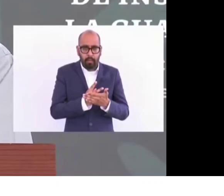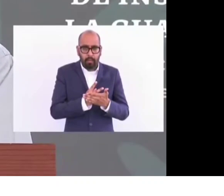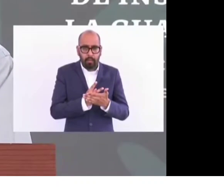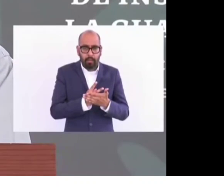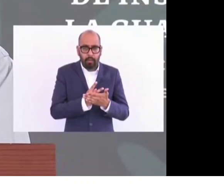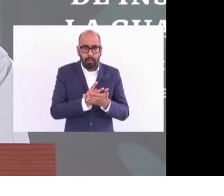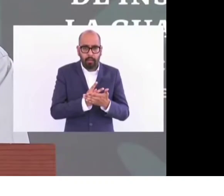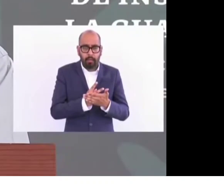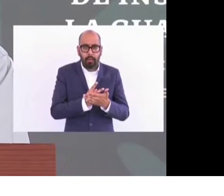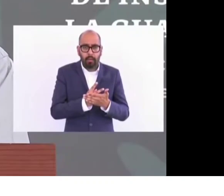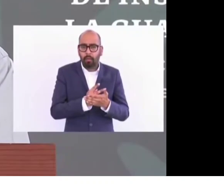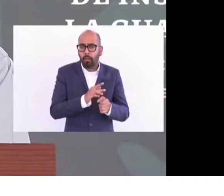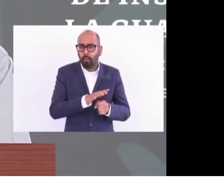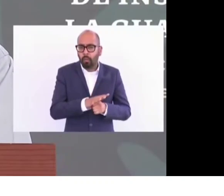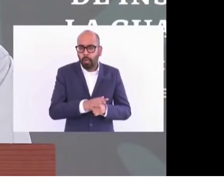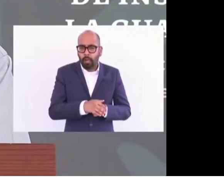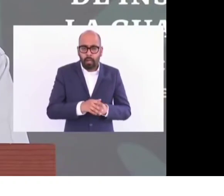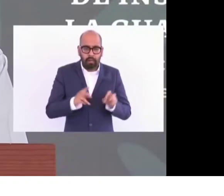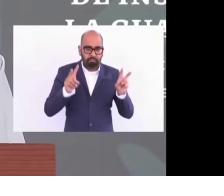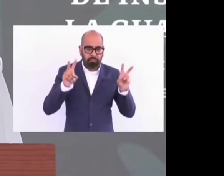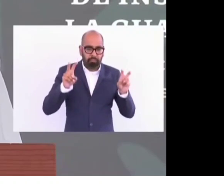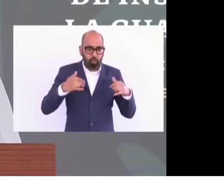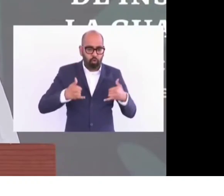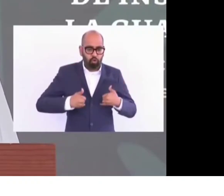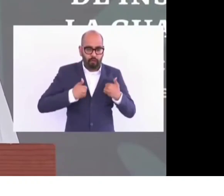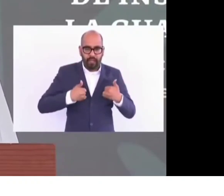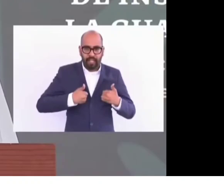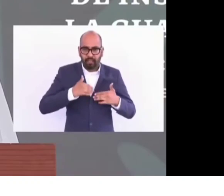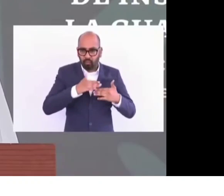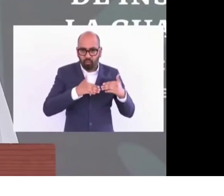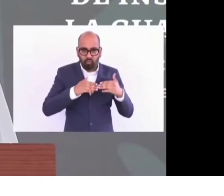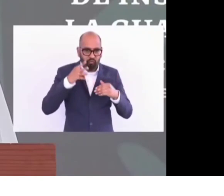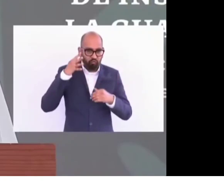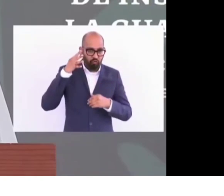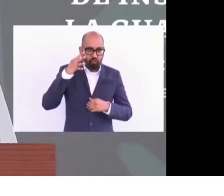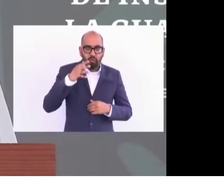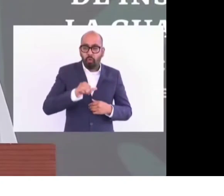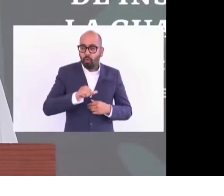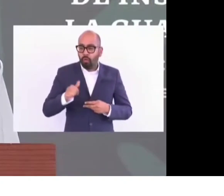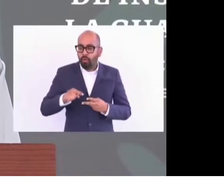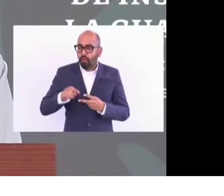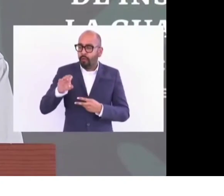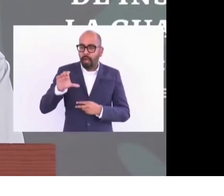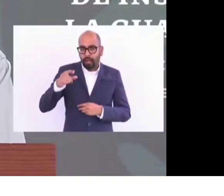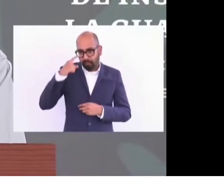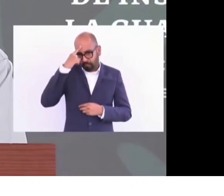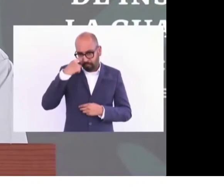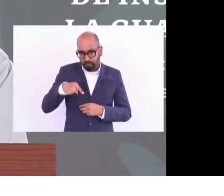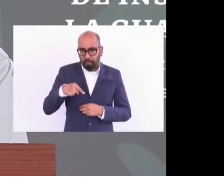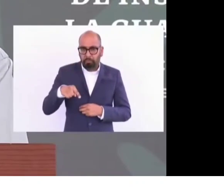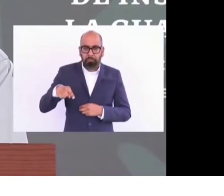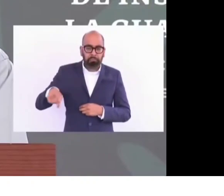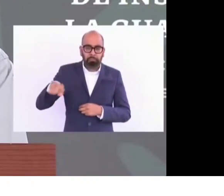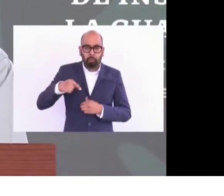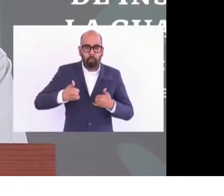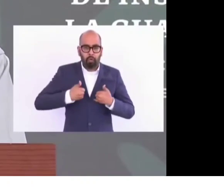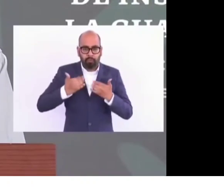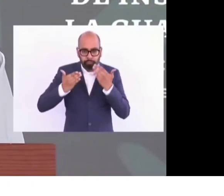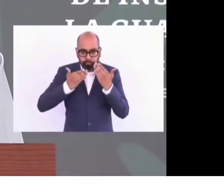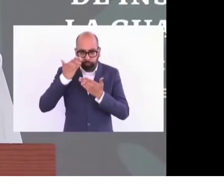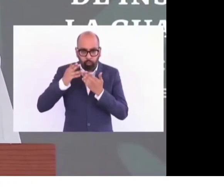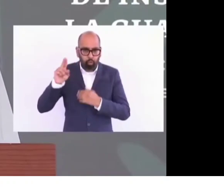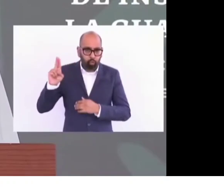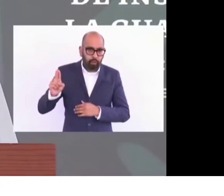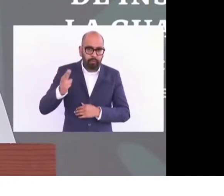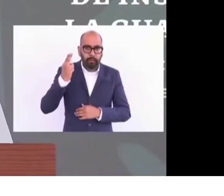de Jóvenes Construyendo el Futuro y las becas para jóvenes que están estudiando en el nivel superior,